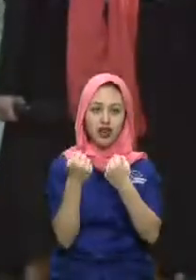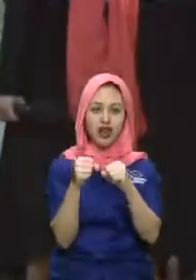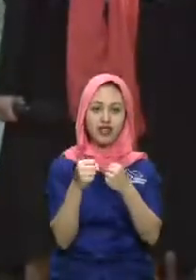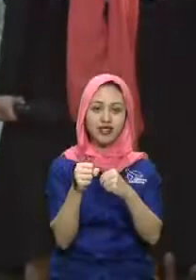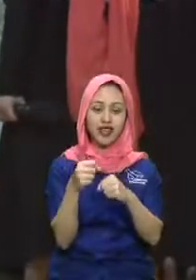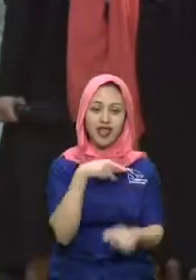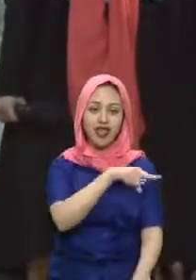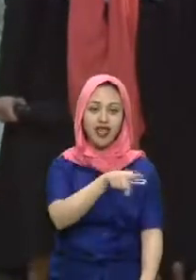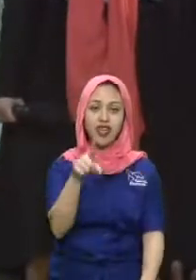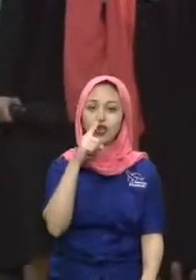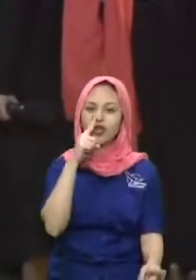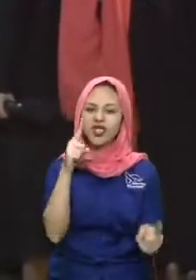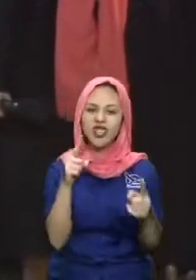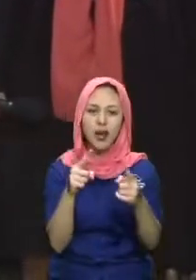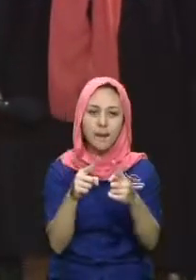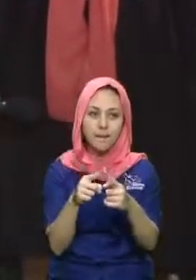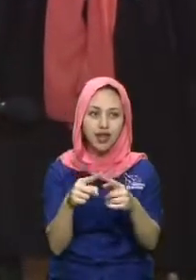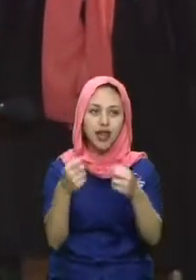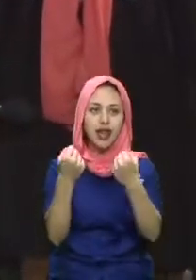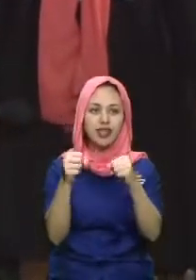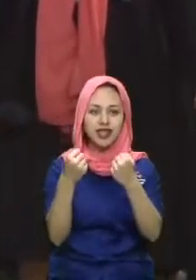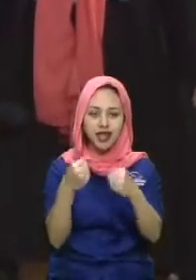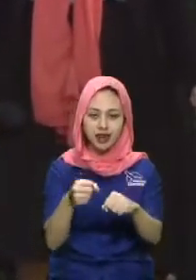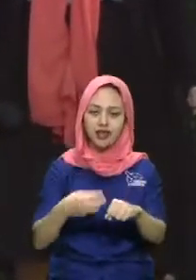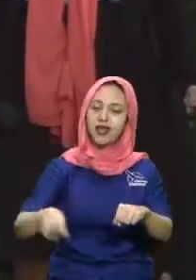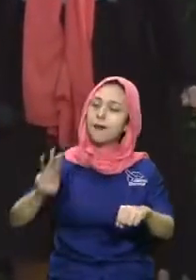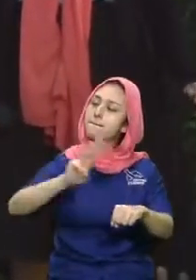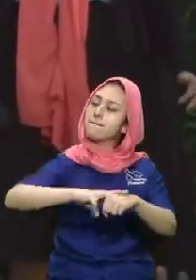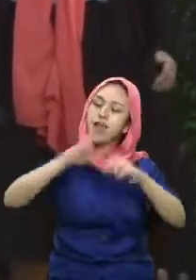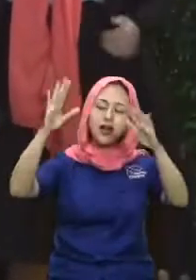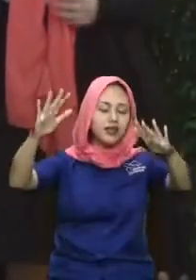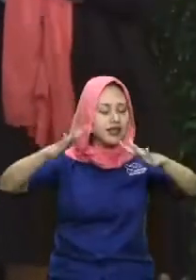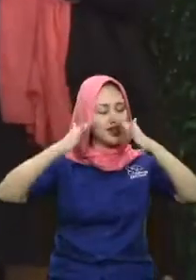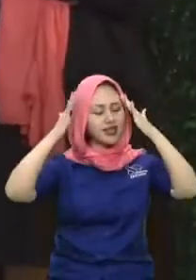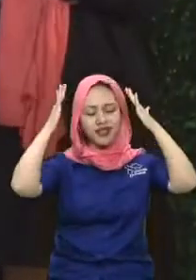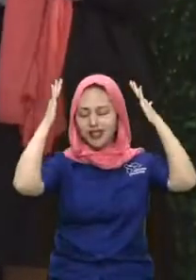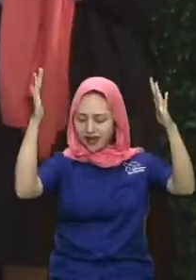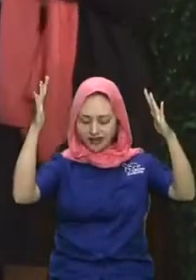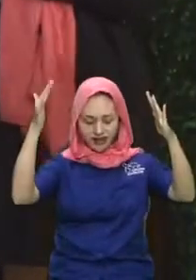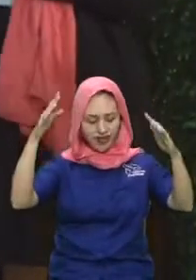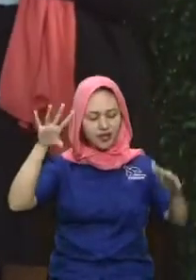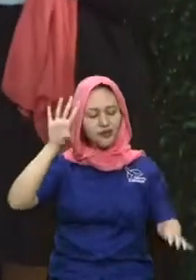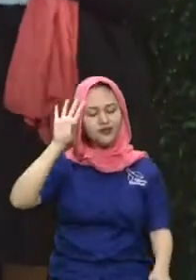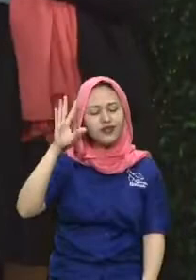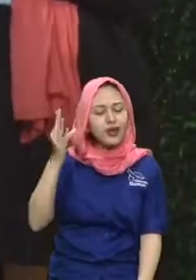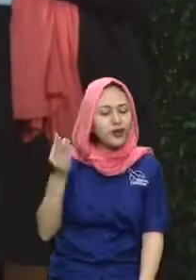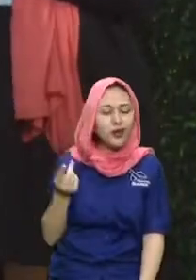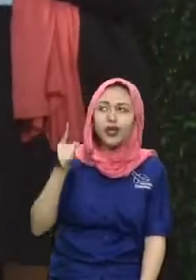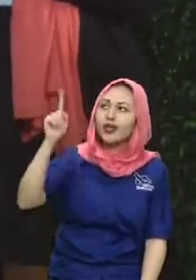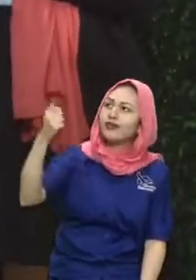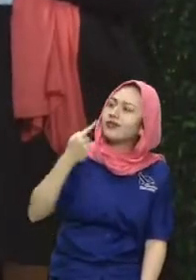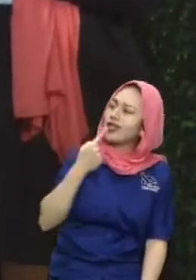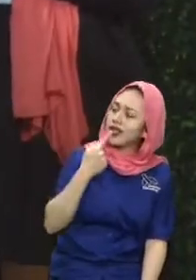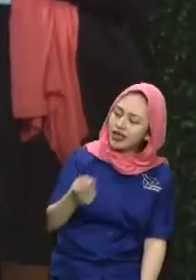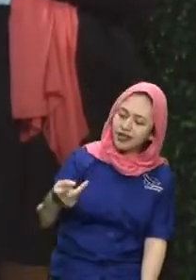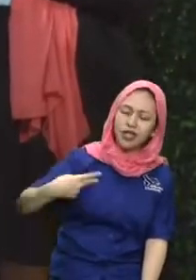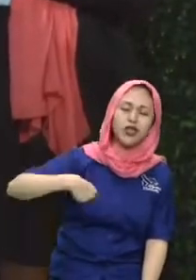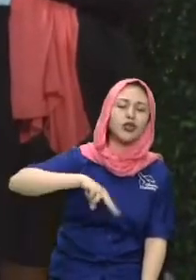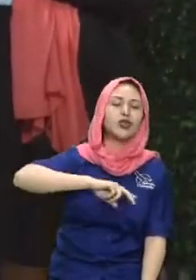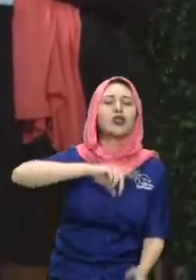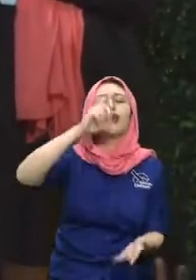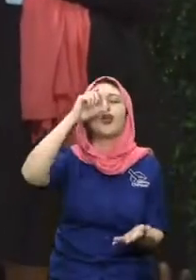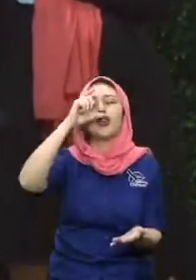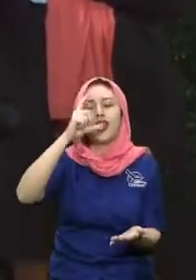también las harán, y mayores que estas harán, porque voy al Padre. Dijiste y lo creemos, lo